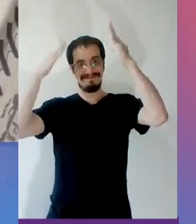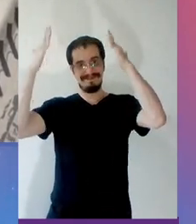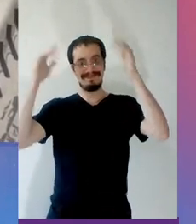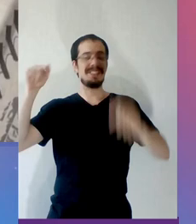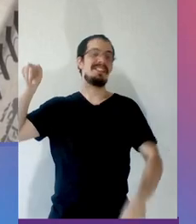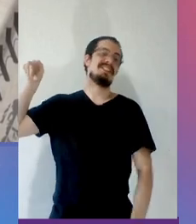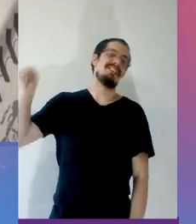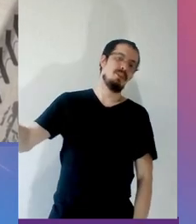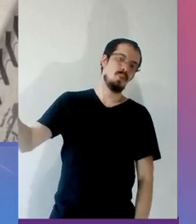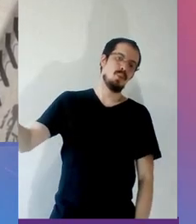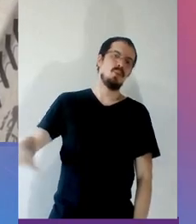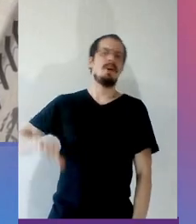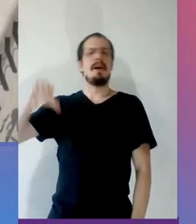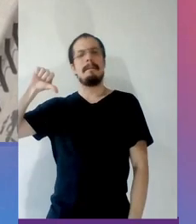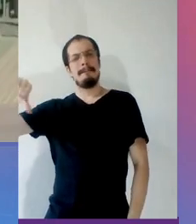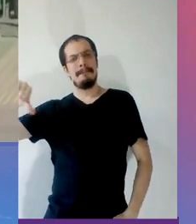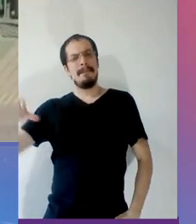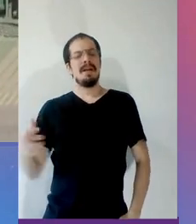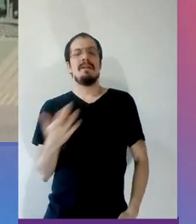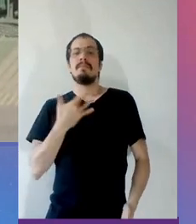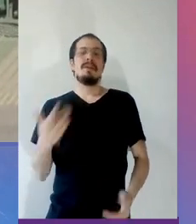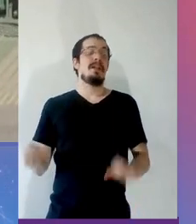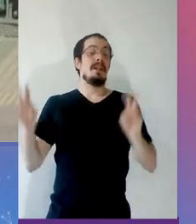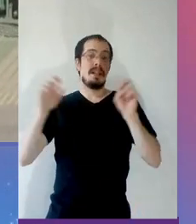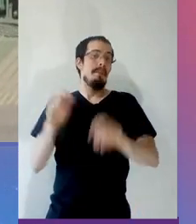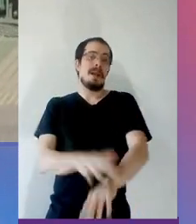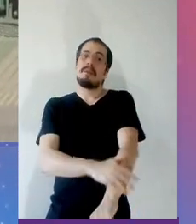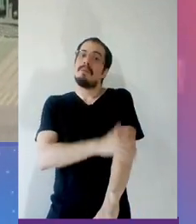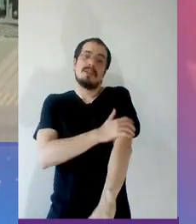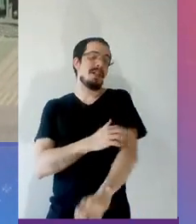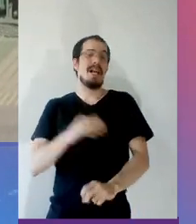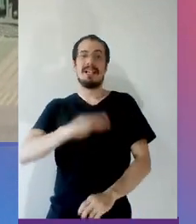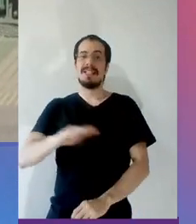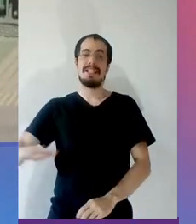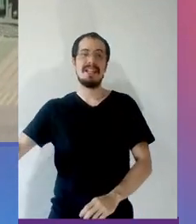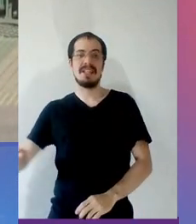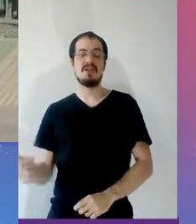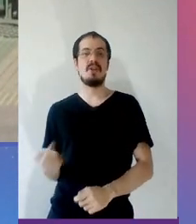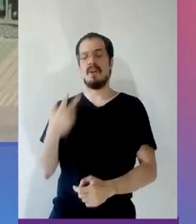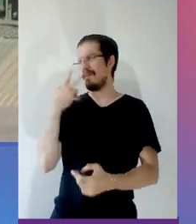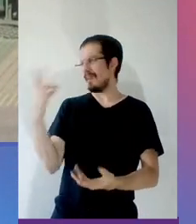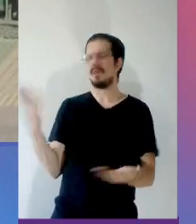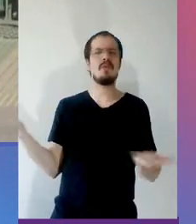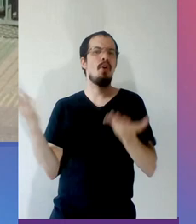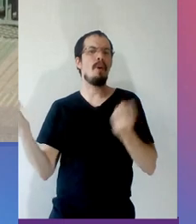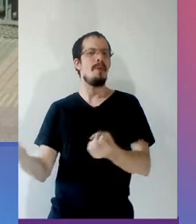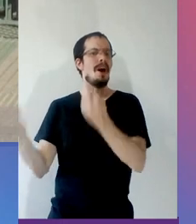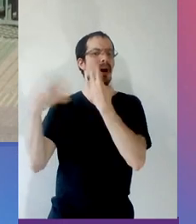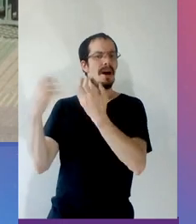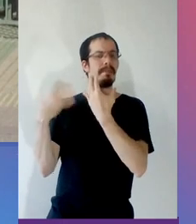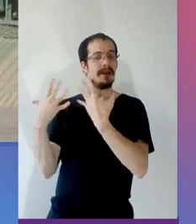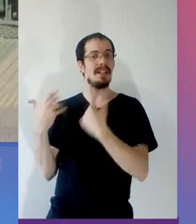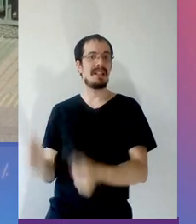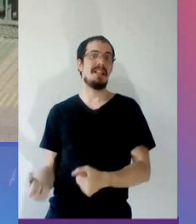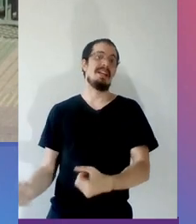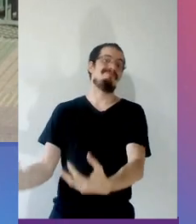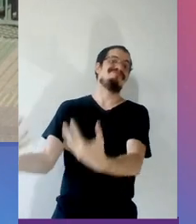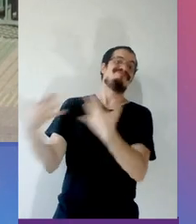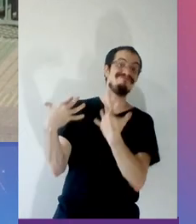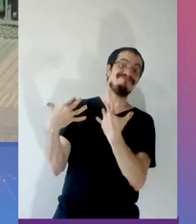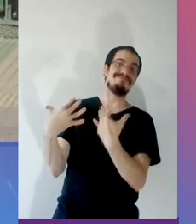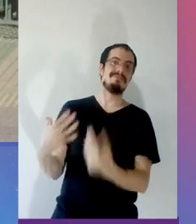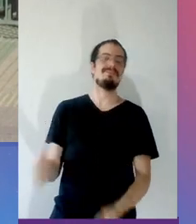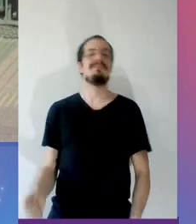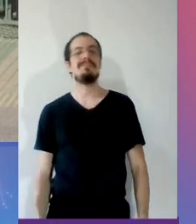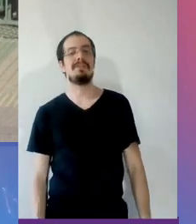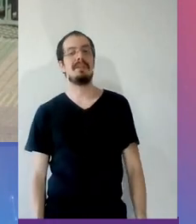hubo, la salud mental y emocional de los niños en todo esto que tuvieron que aprender como obligados, ¿cierto? En que